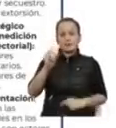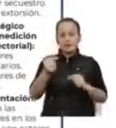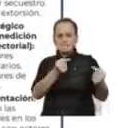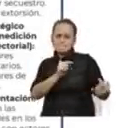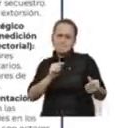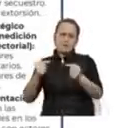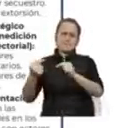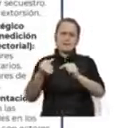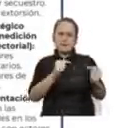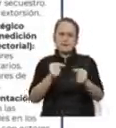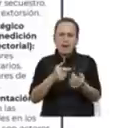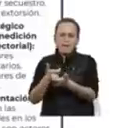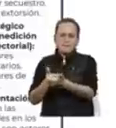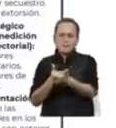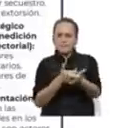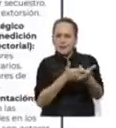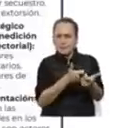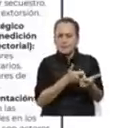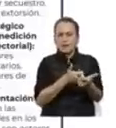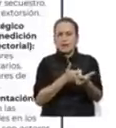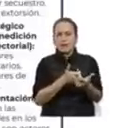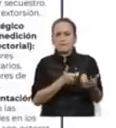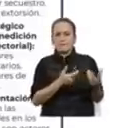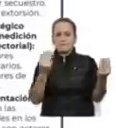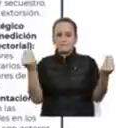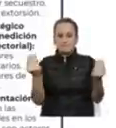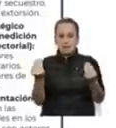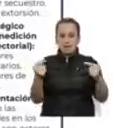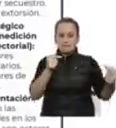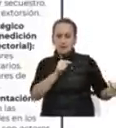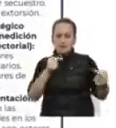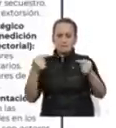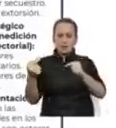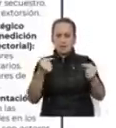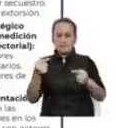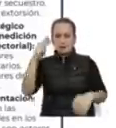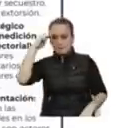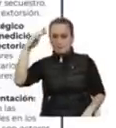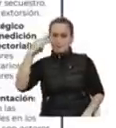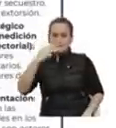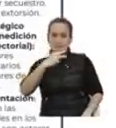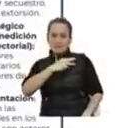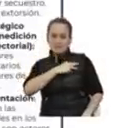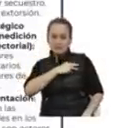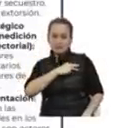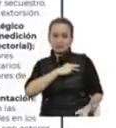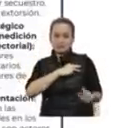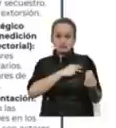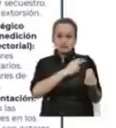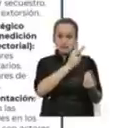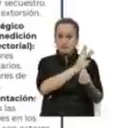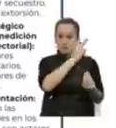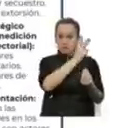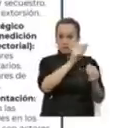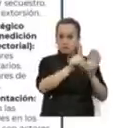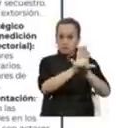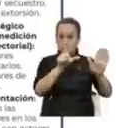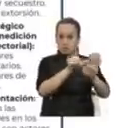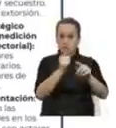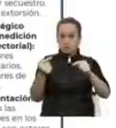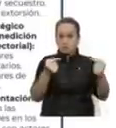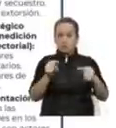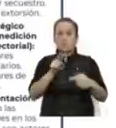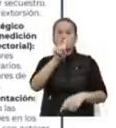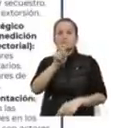vez, que sostuvieron las fuerzas militares con estas organizaciones entre el 7